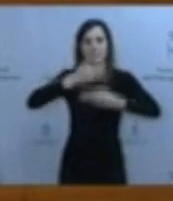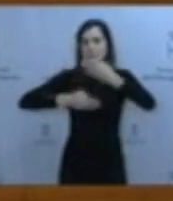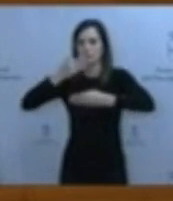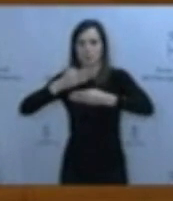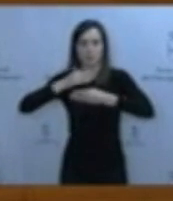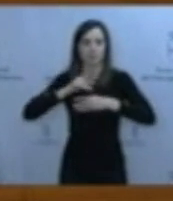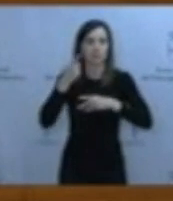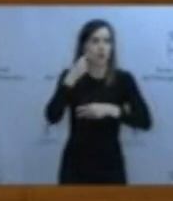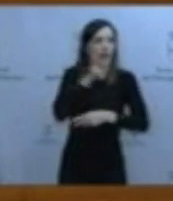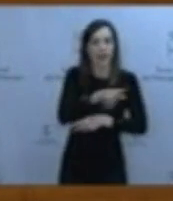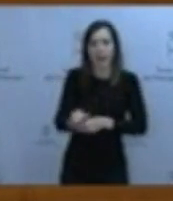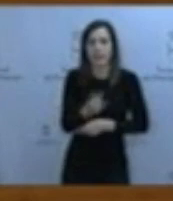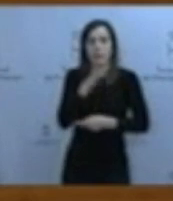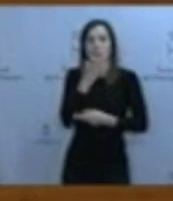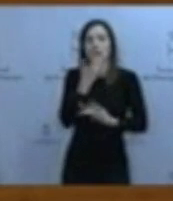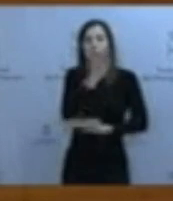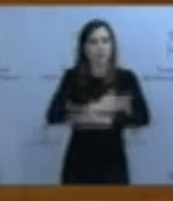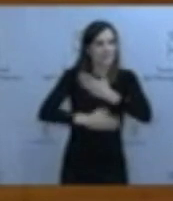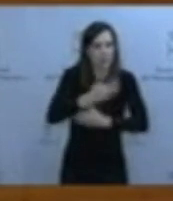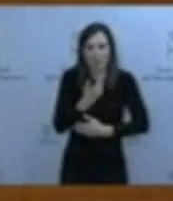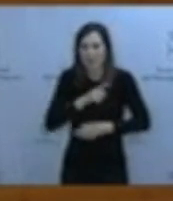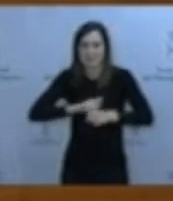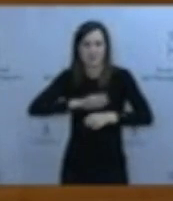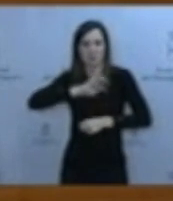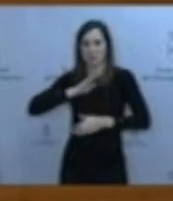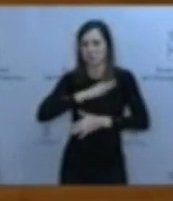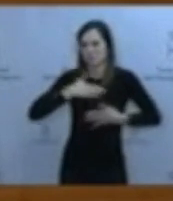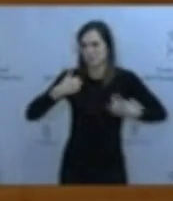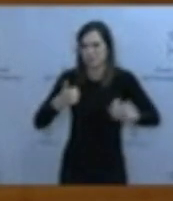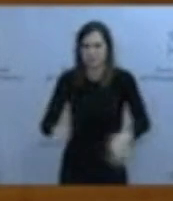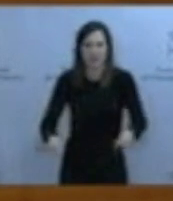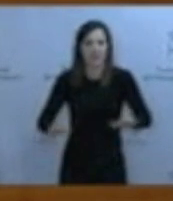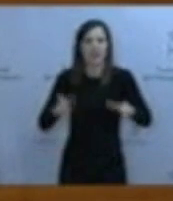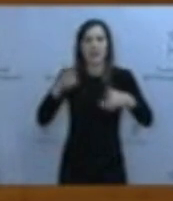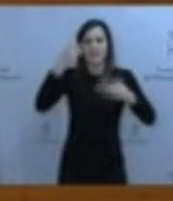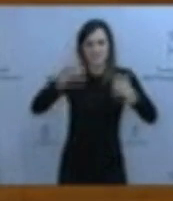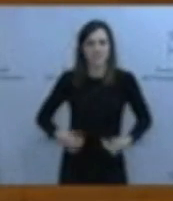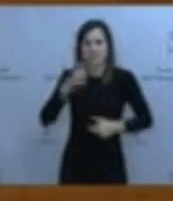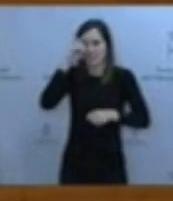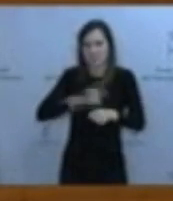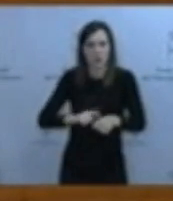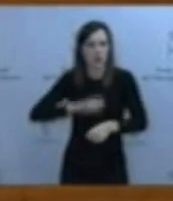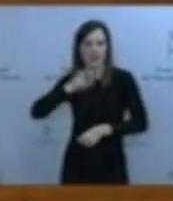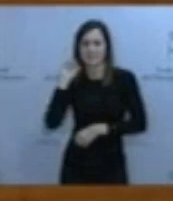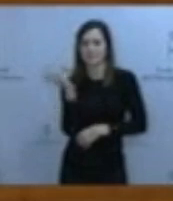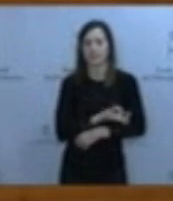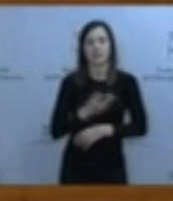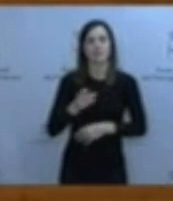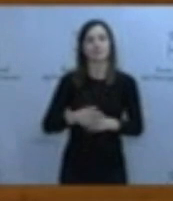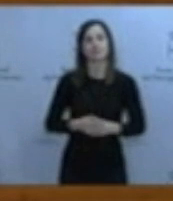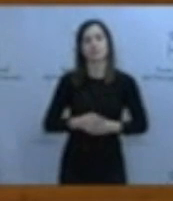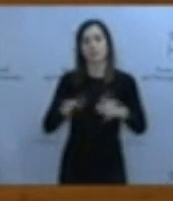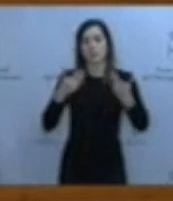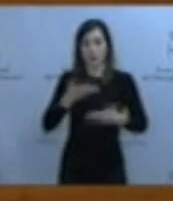de discapacidades de todo tipo, físicas, psicológicas, etcétera. La escuela, por lo tanto,